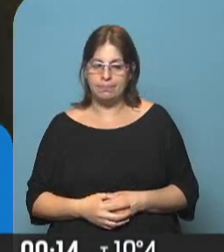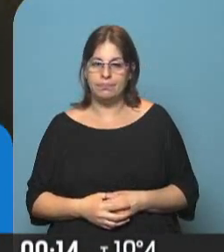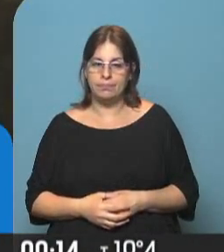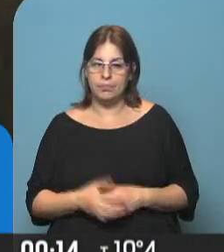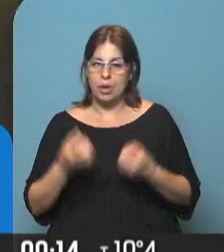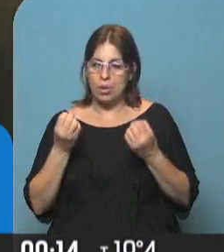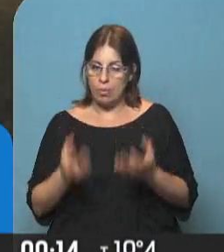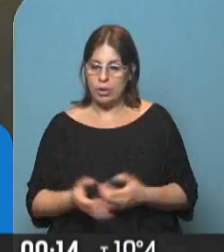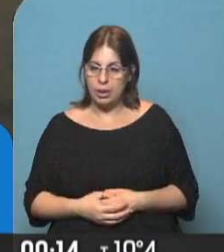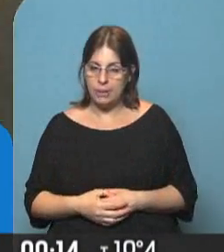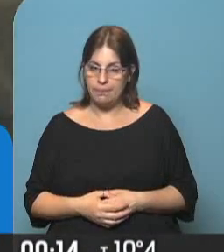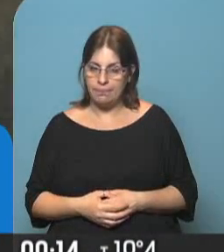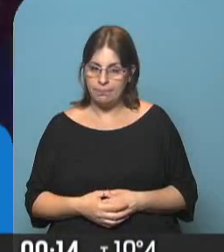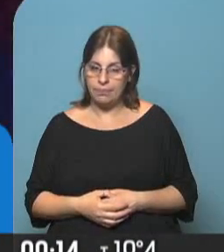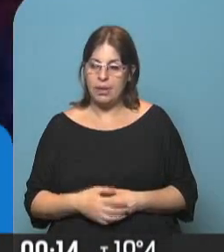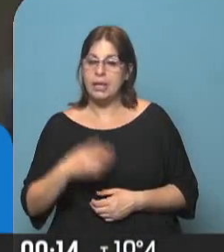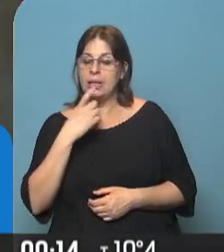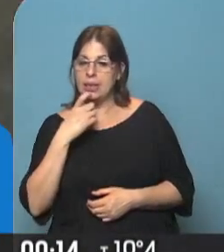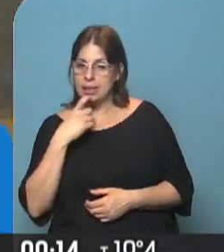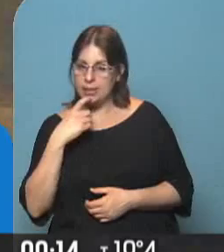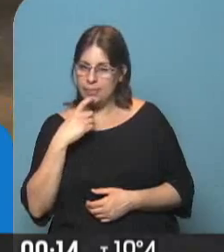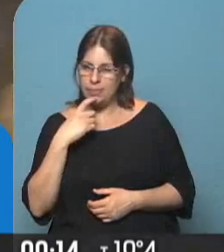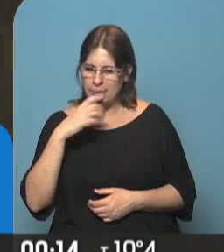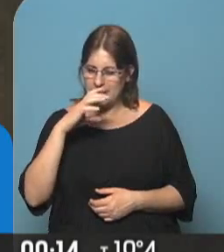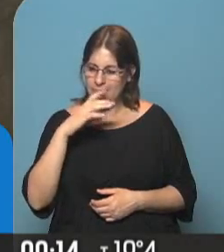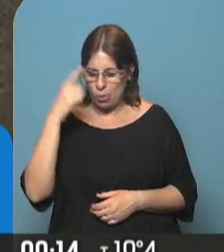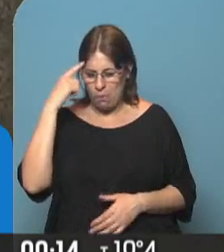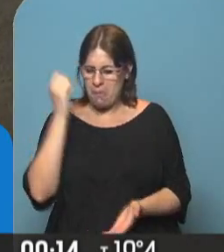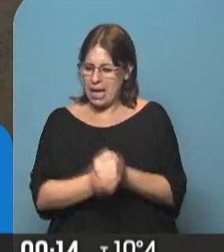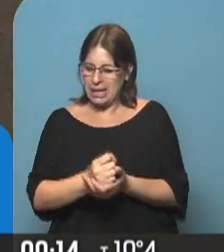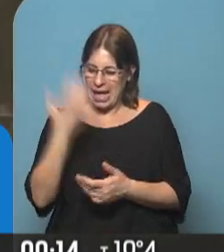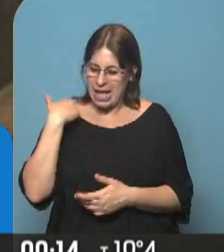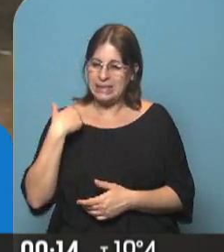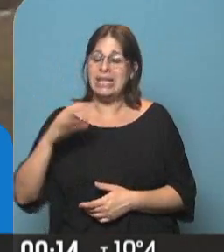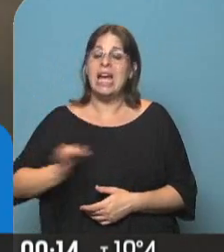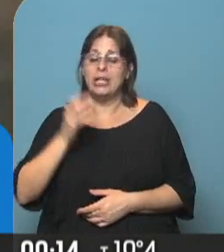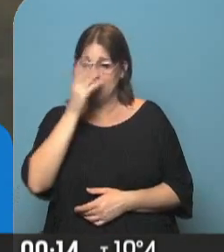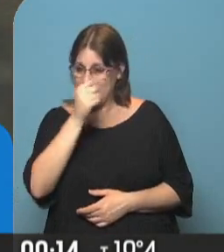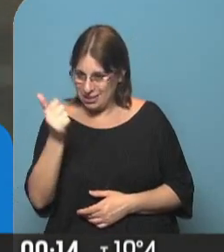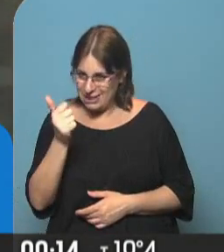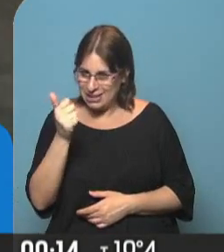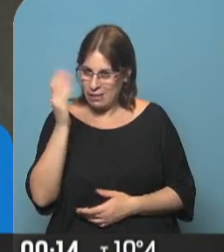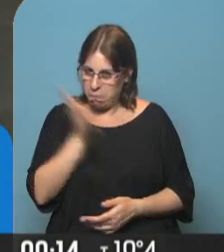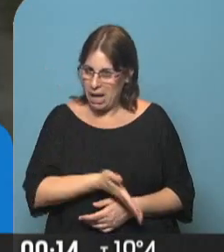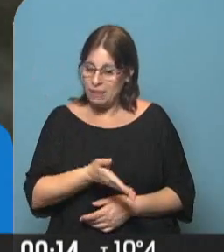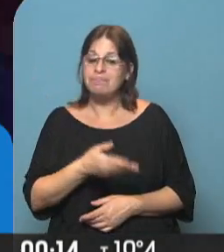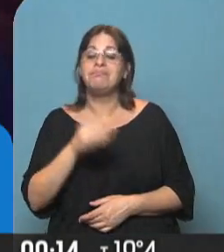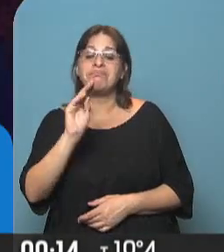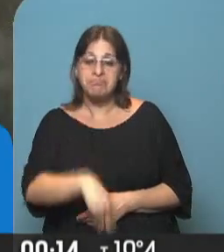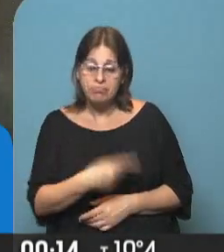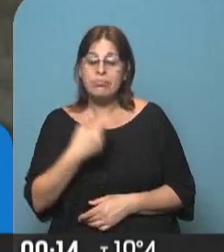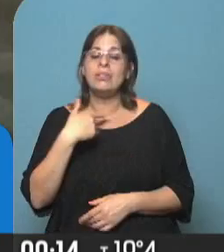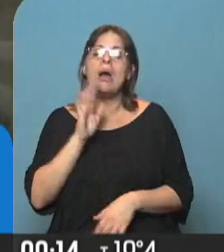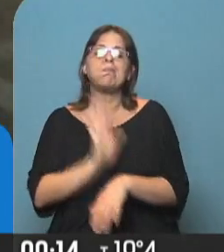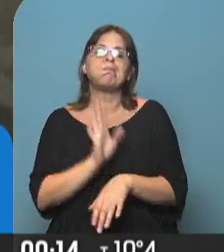porque hizo revivir a River aquella derrota del 66 que le valió el apodo de gallina, que en la